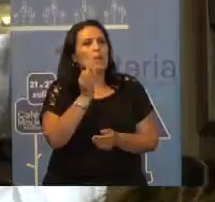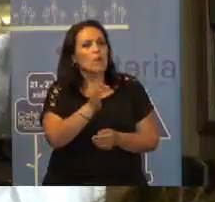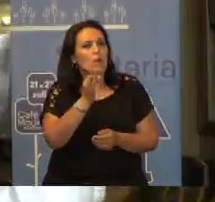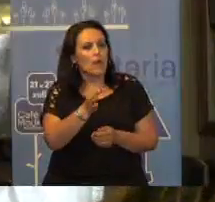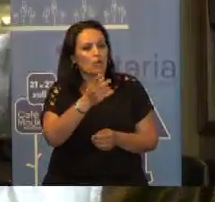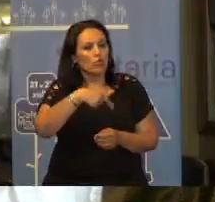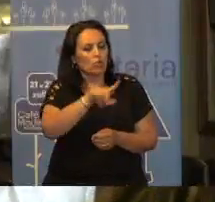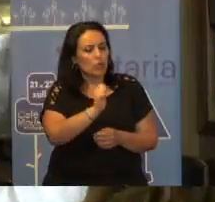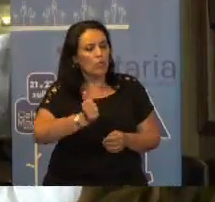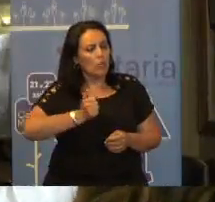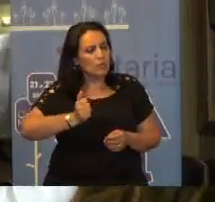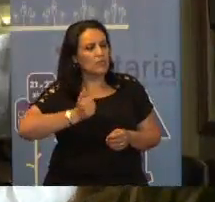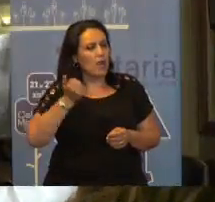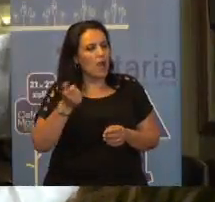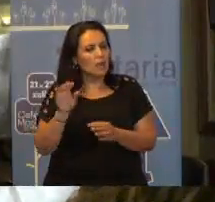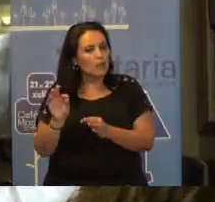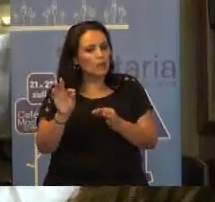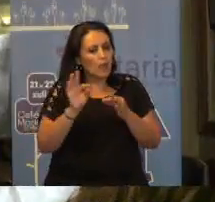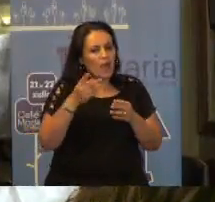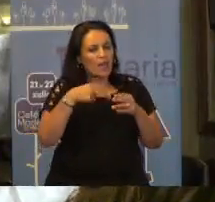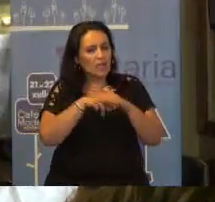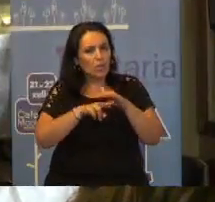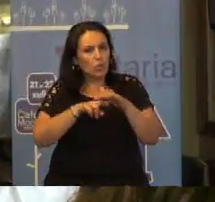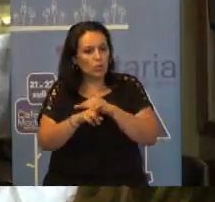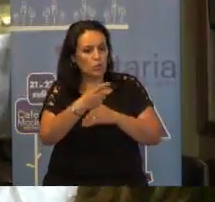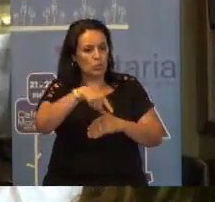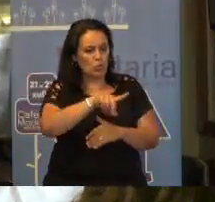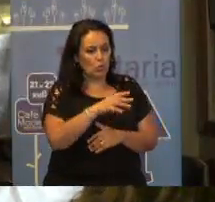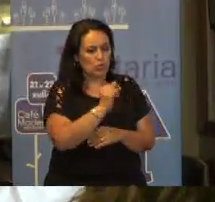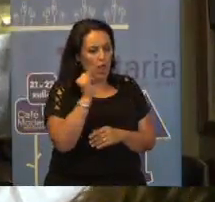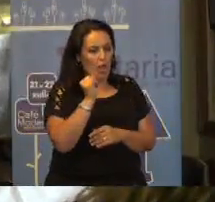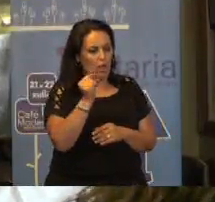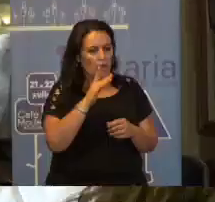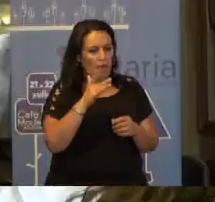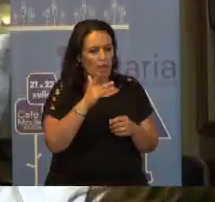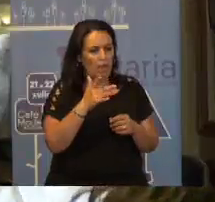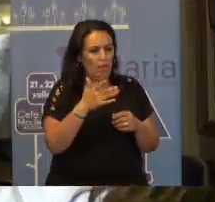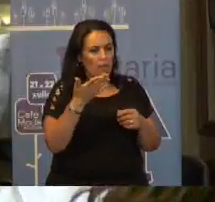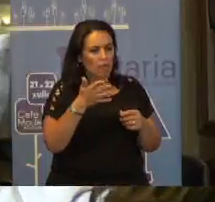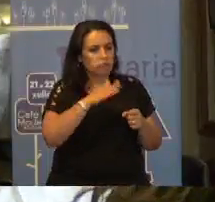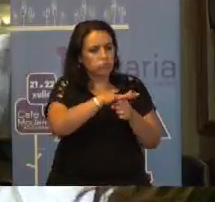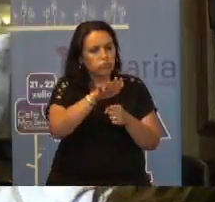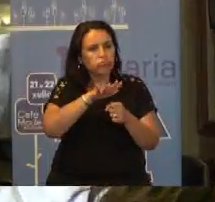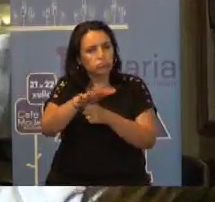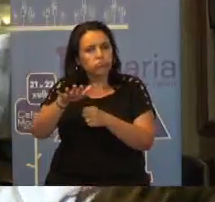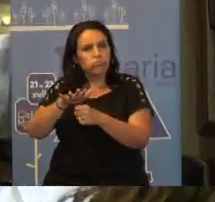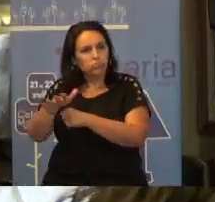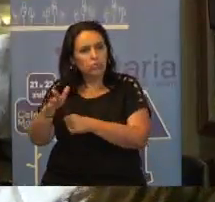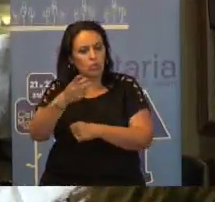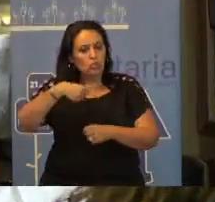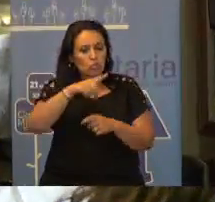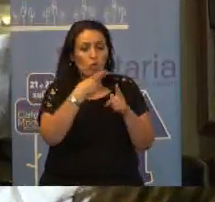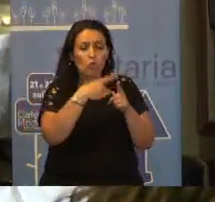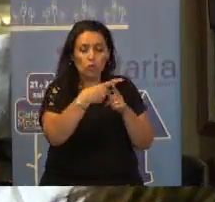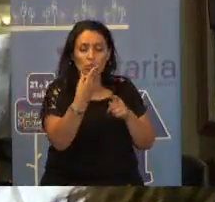facelos sacar o máximo proveito deles, dos recursos que temos, e temos moitas cousas que mellorar e esa é